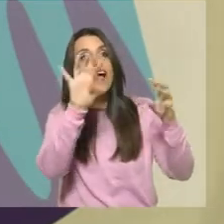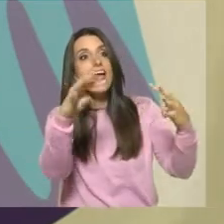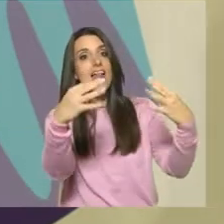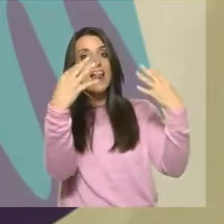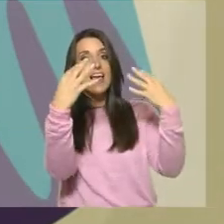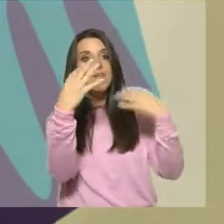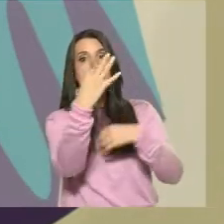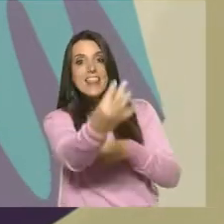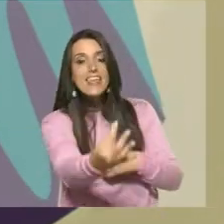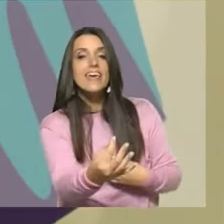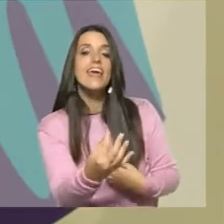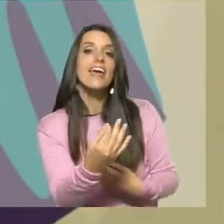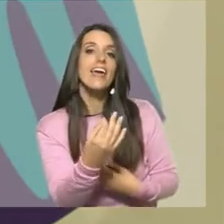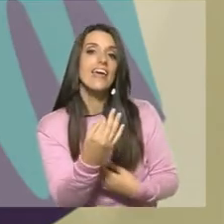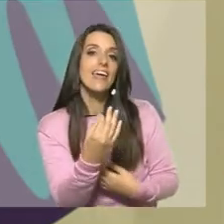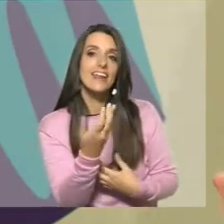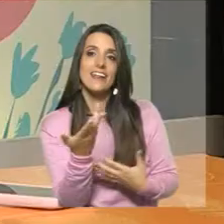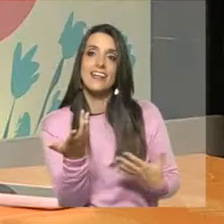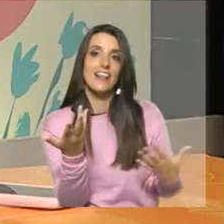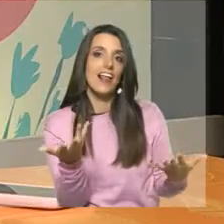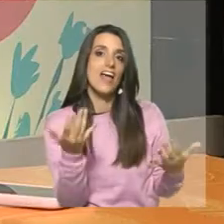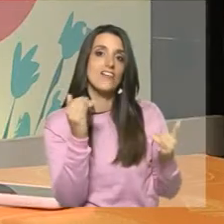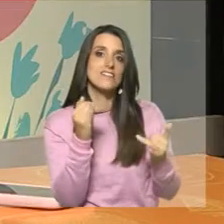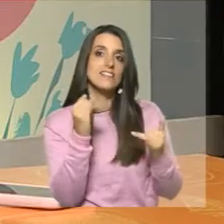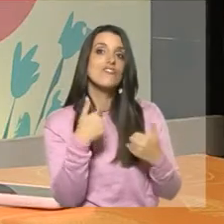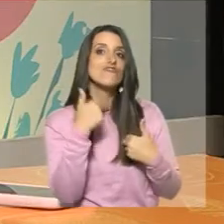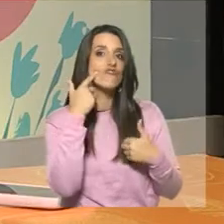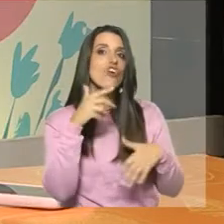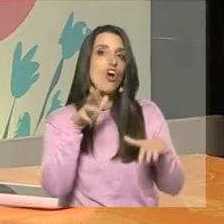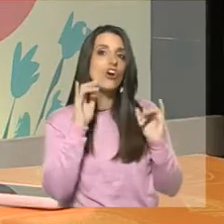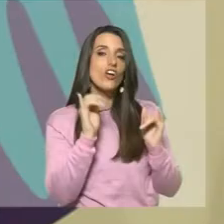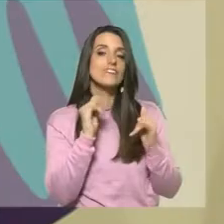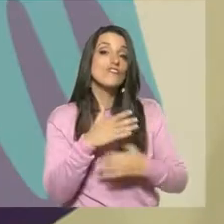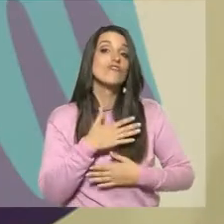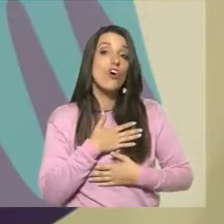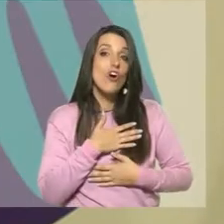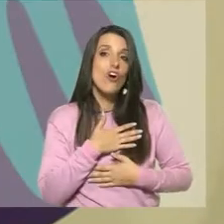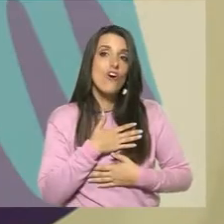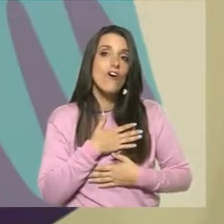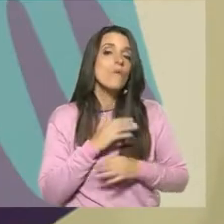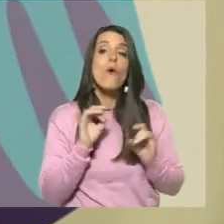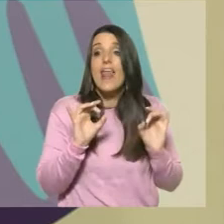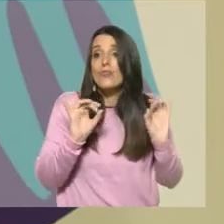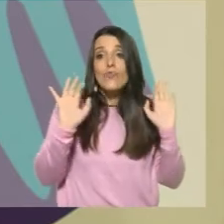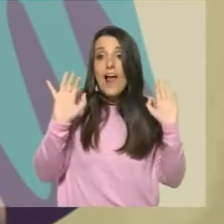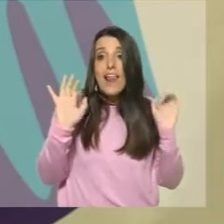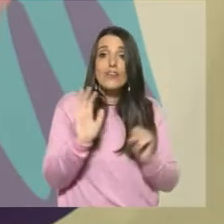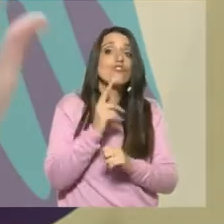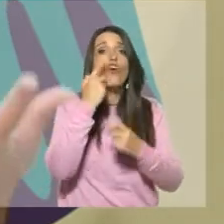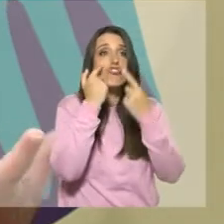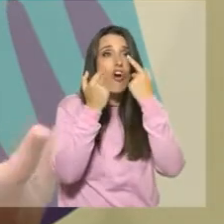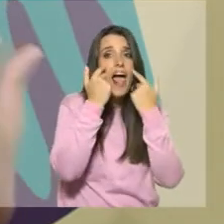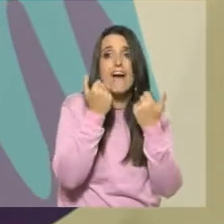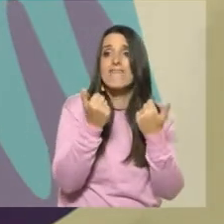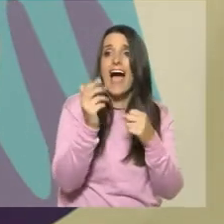eligiendo. Bueno, porque ese es el tema, ¿no? Que trasciende la pantalla, sí, que la yo gente creo va que eligiendo. Fui muy, o sea, lo hice tan natural porque realmente yo lloraba.